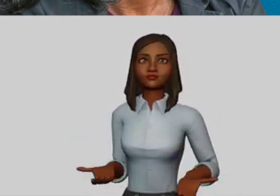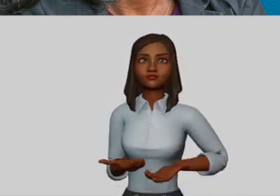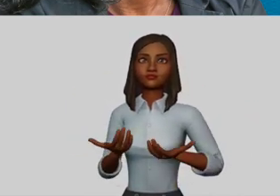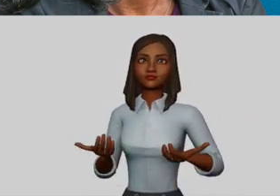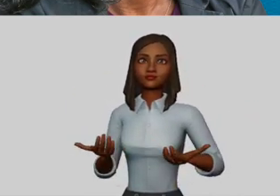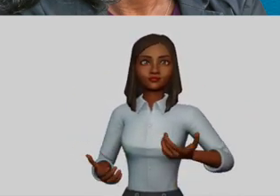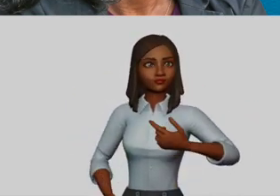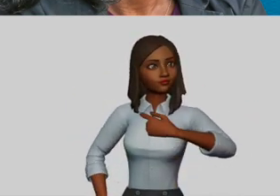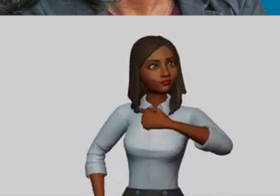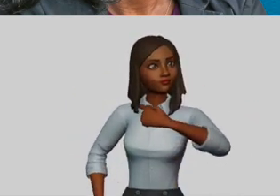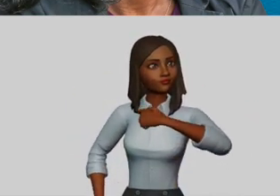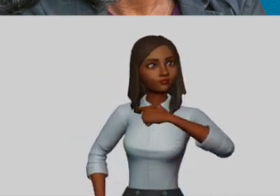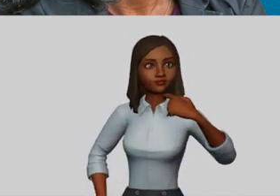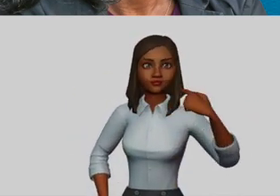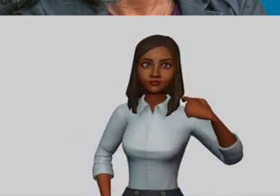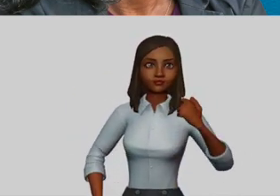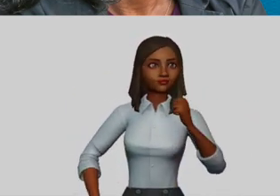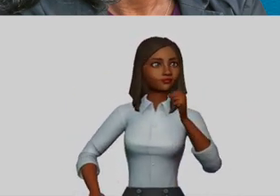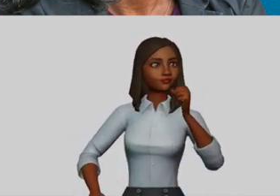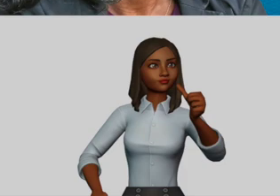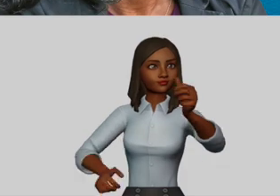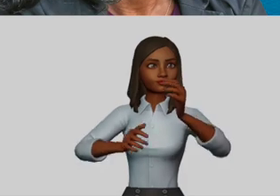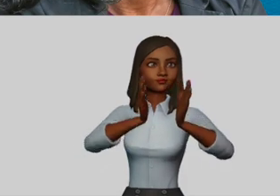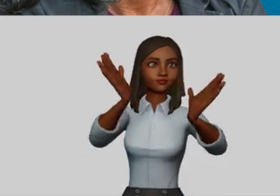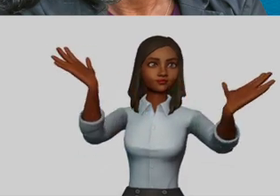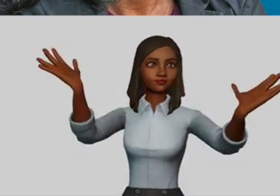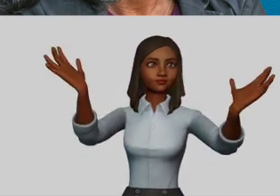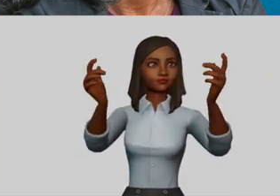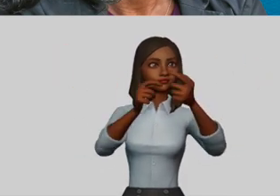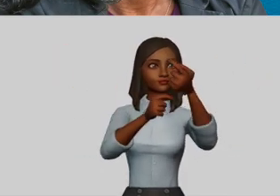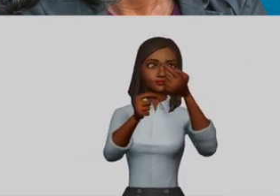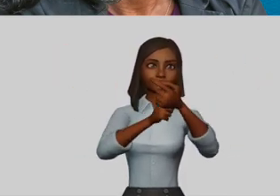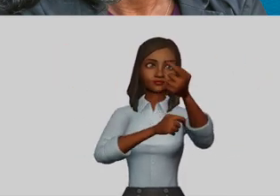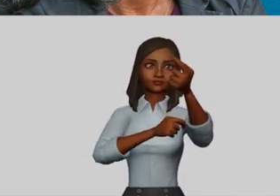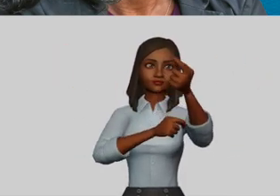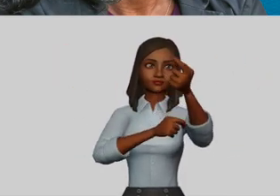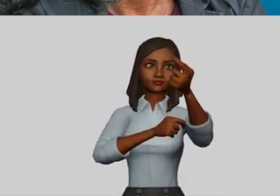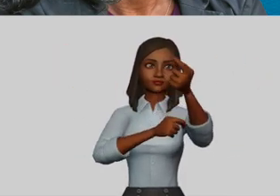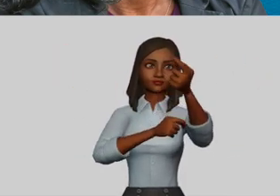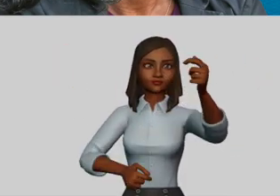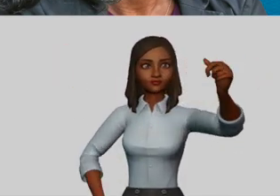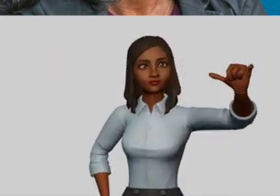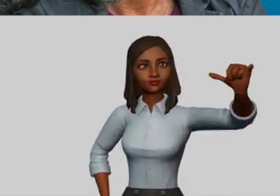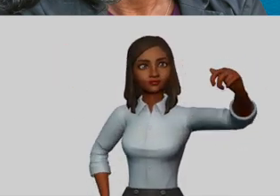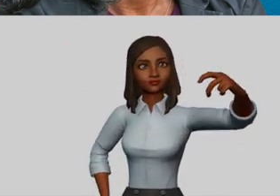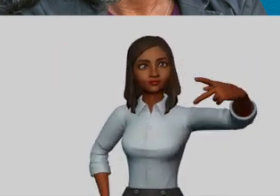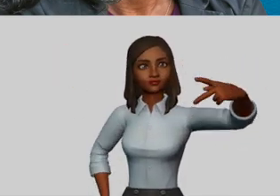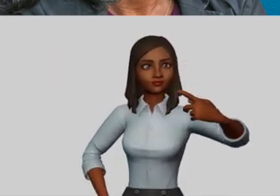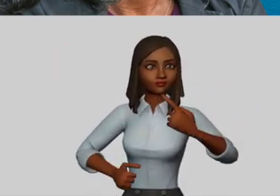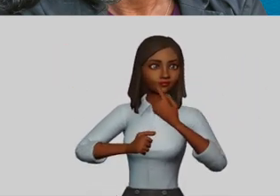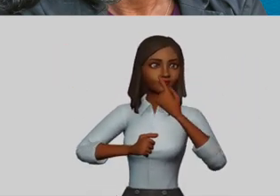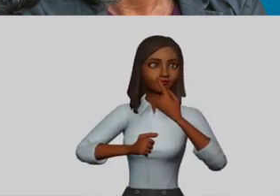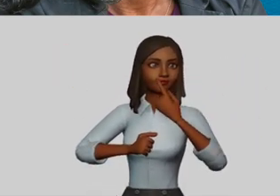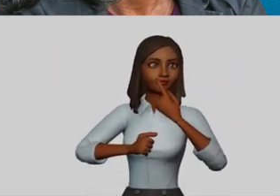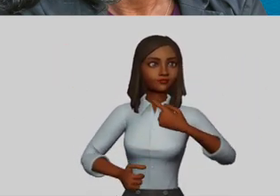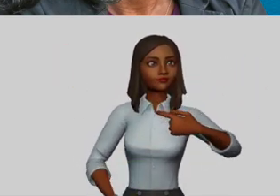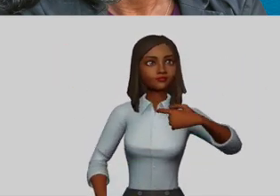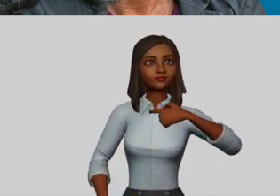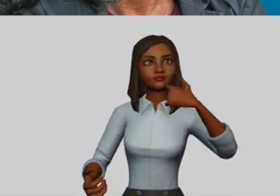ahora mismo estamos en una como digo, en una competencia para ver quién lo lleva al mercado. Uh-huh.